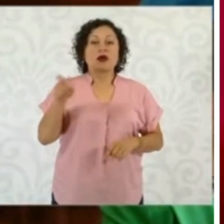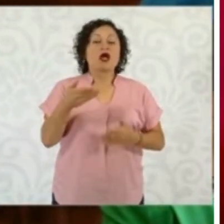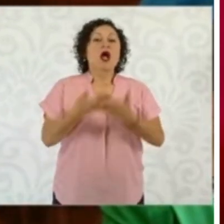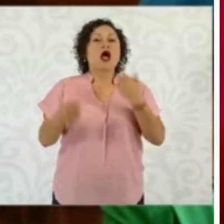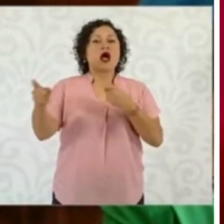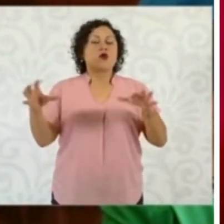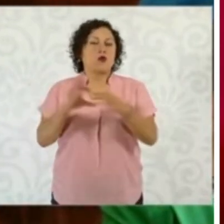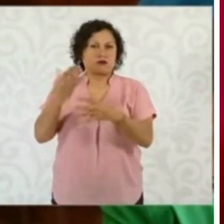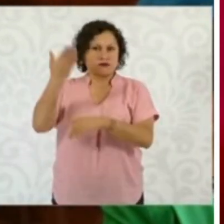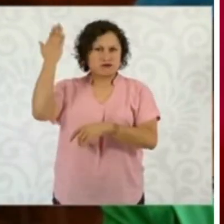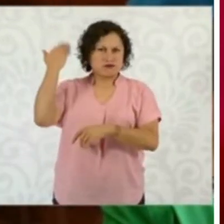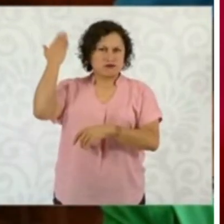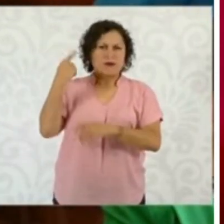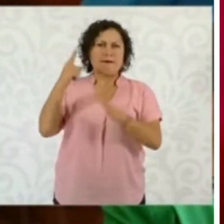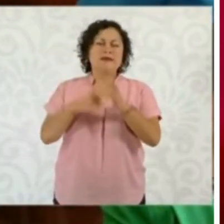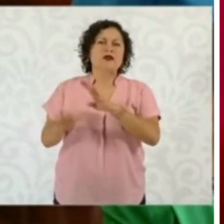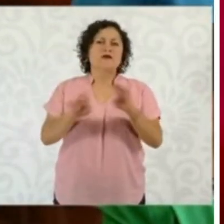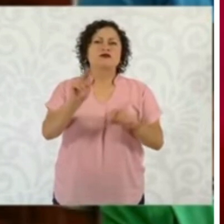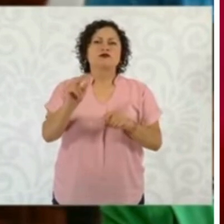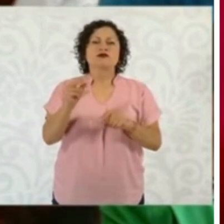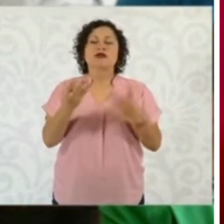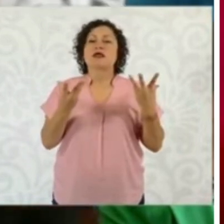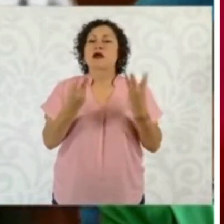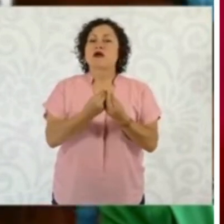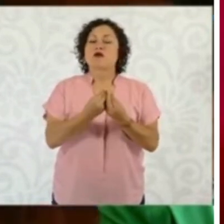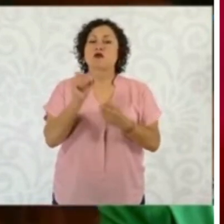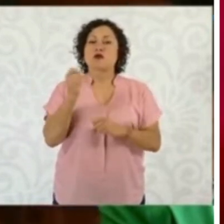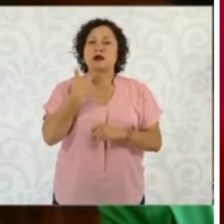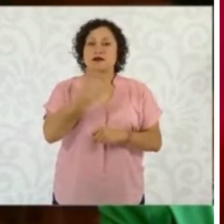Izquierda allá en los años 80, y se fue a los brazos del